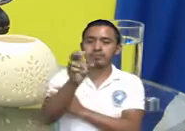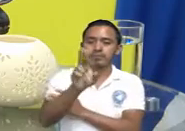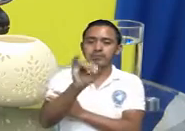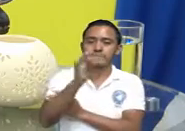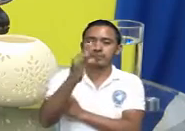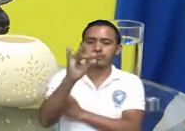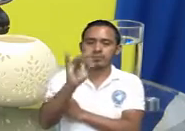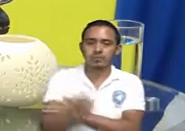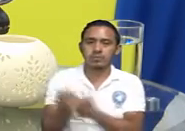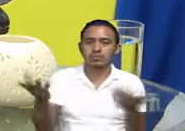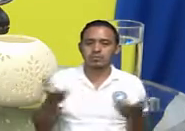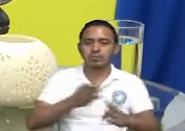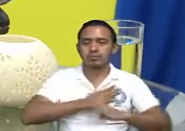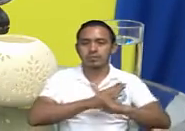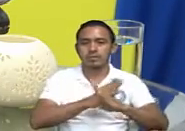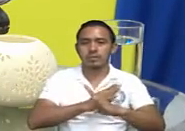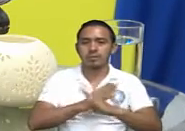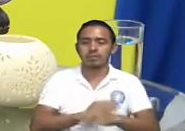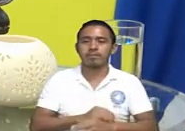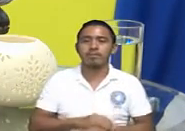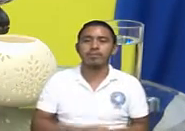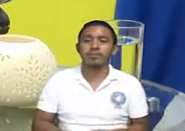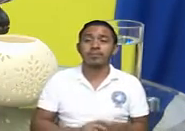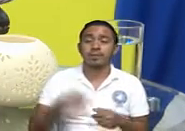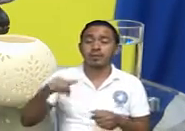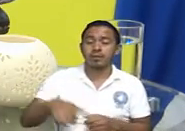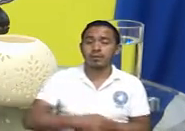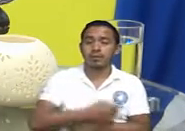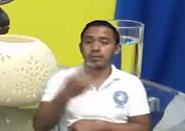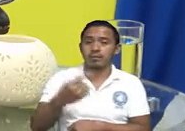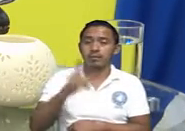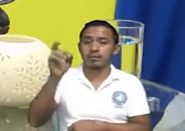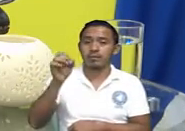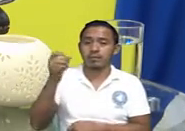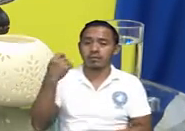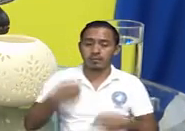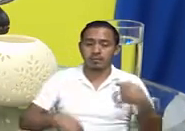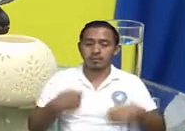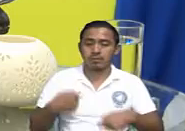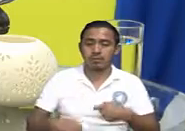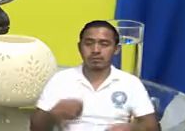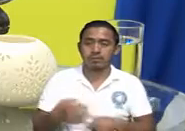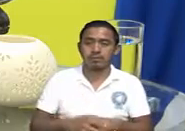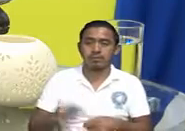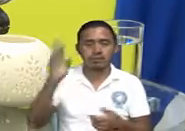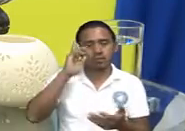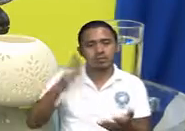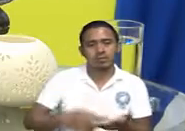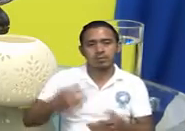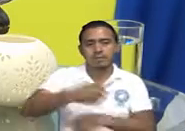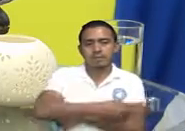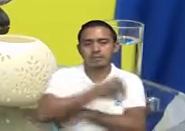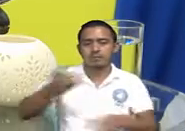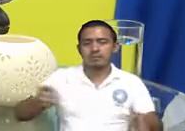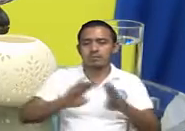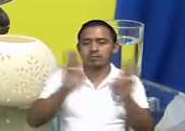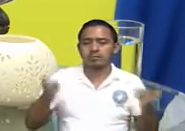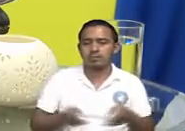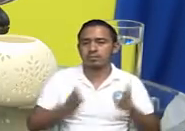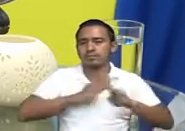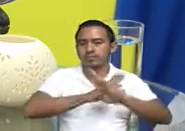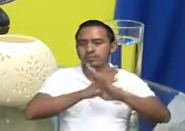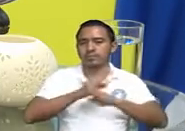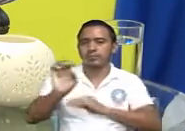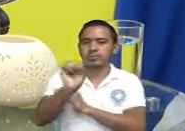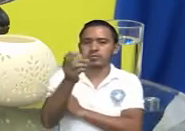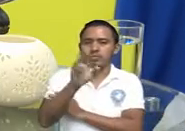cómo prevenirlo, a propósito de que este día 10 de septiembre se conmemora el Día Mundial para la Prevención